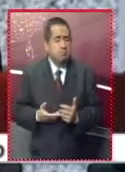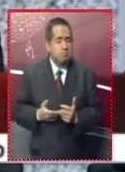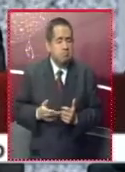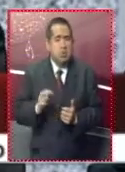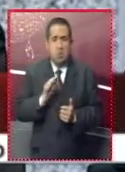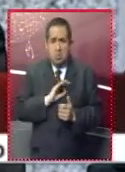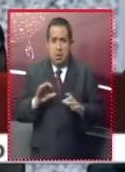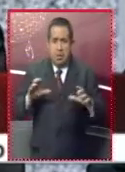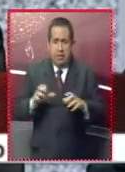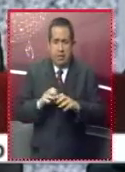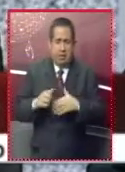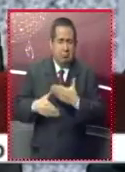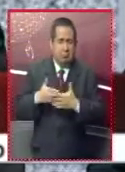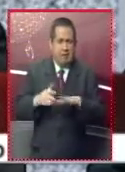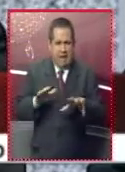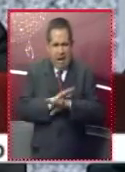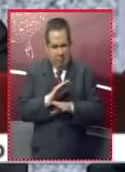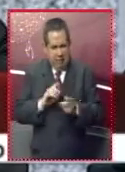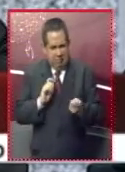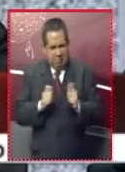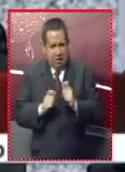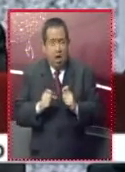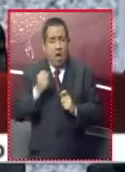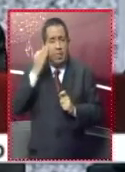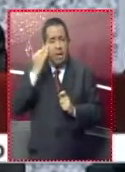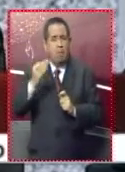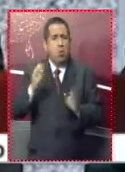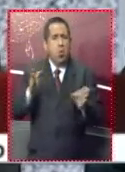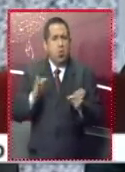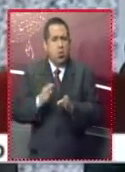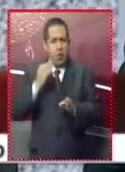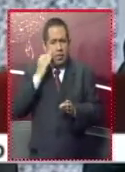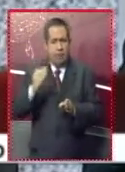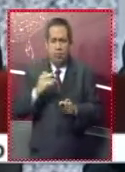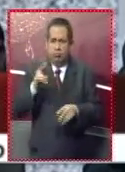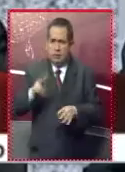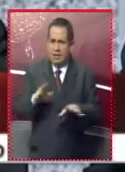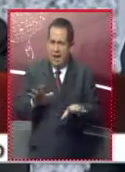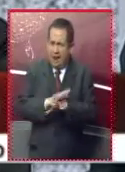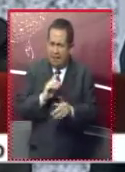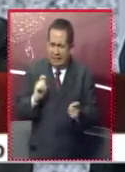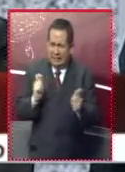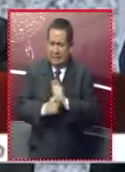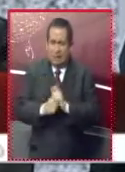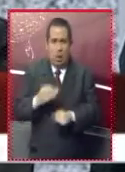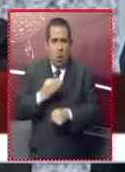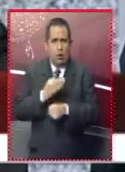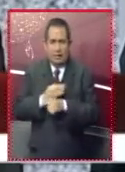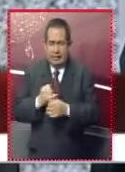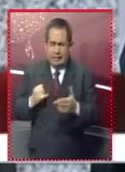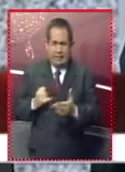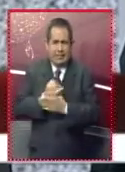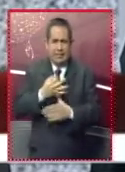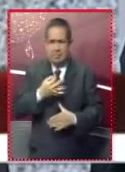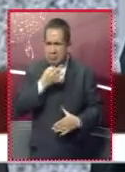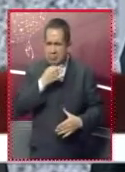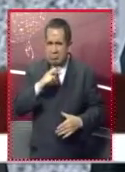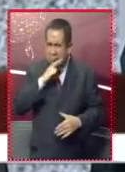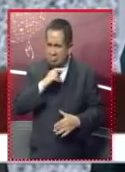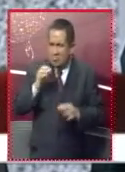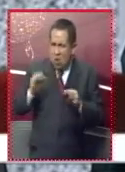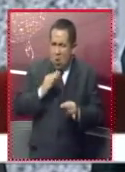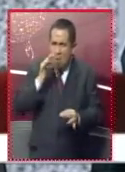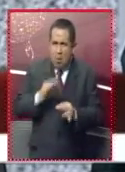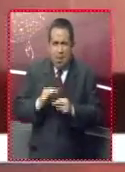que podamos modificar en periodos cortos la realidad social de México si tomamos decisiones prontas, oportunas